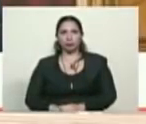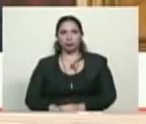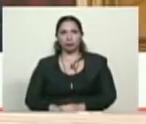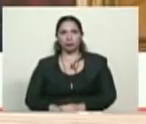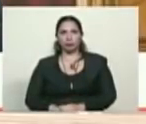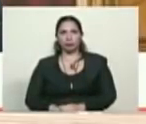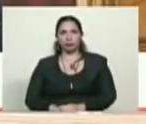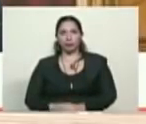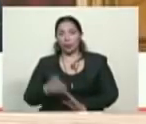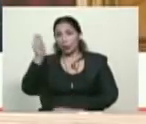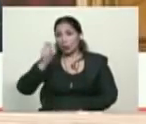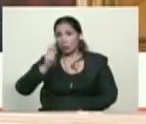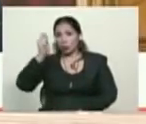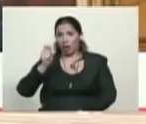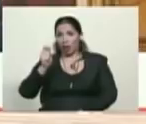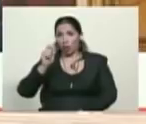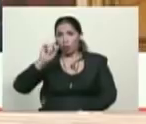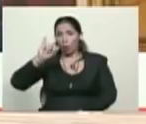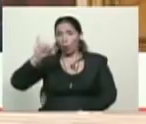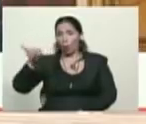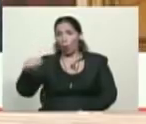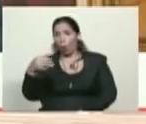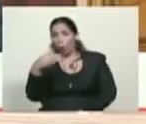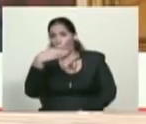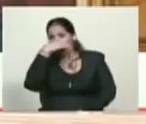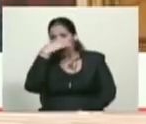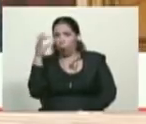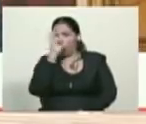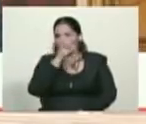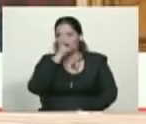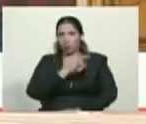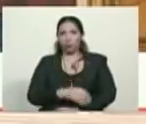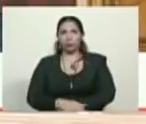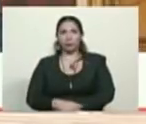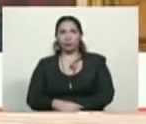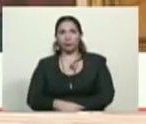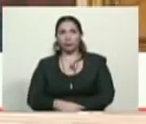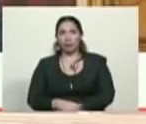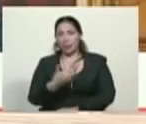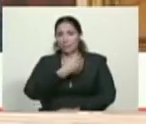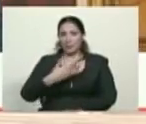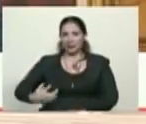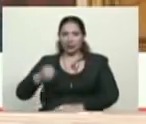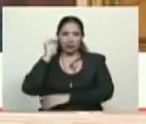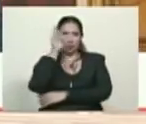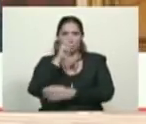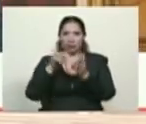Con el diputado Guaidó, ya el presidente de la Asamblea Nacional Constituyente lo dijo.